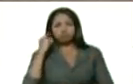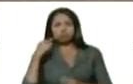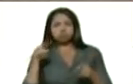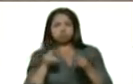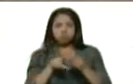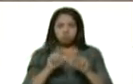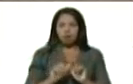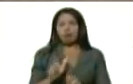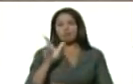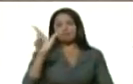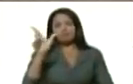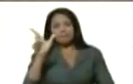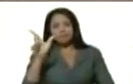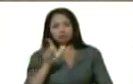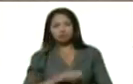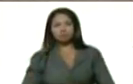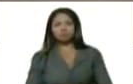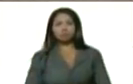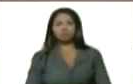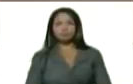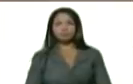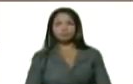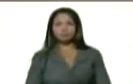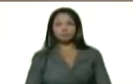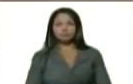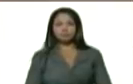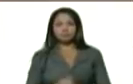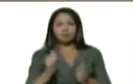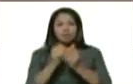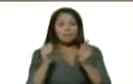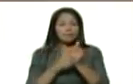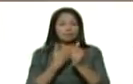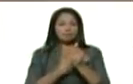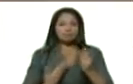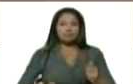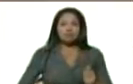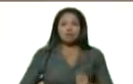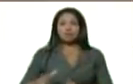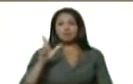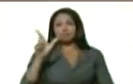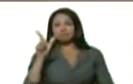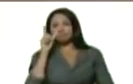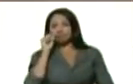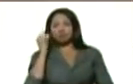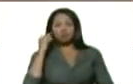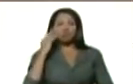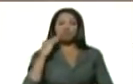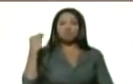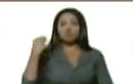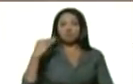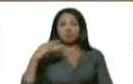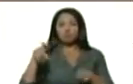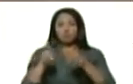del Partido Socialista, a los vicepresidentas y vicepresidentes de la juventud.